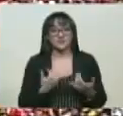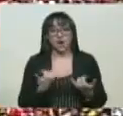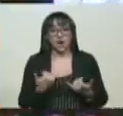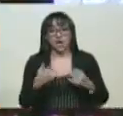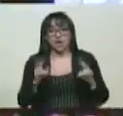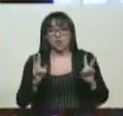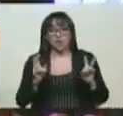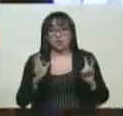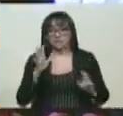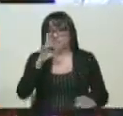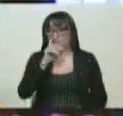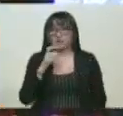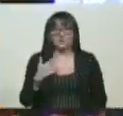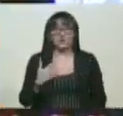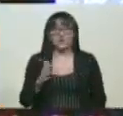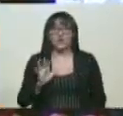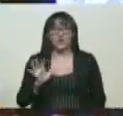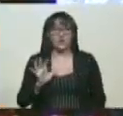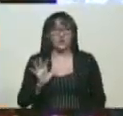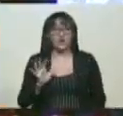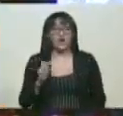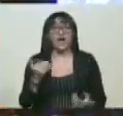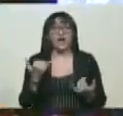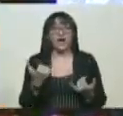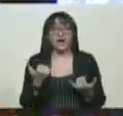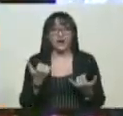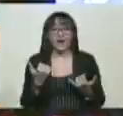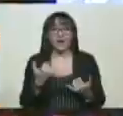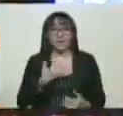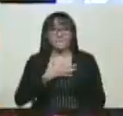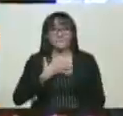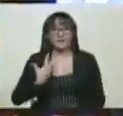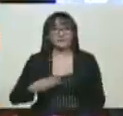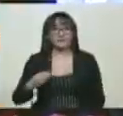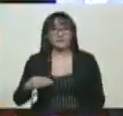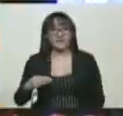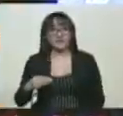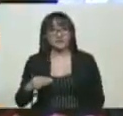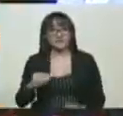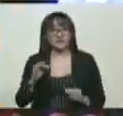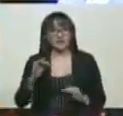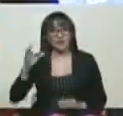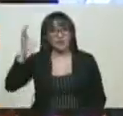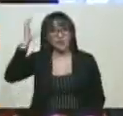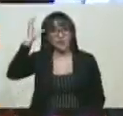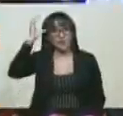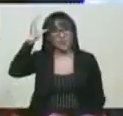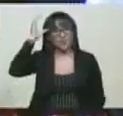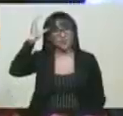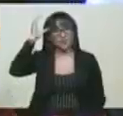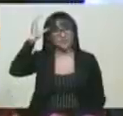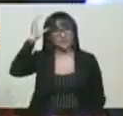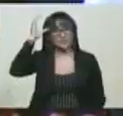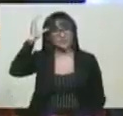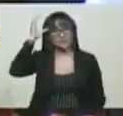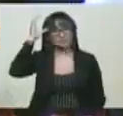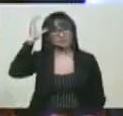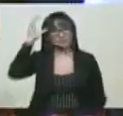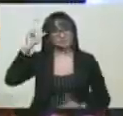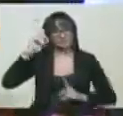hace 5 años. Ahora soy un presidente maduro, curtido,